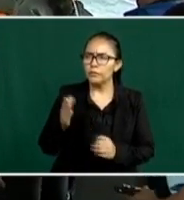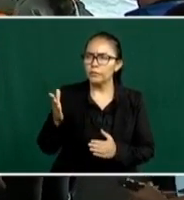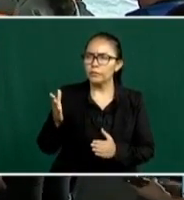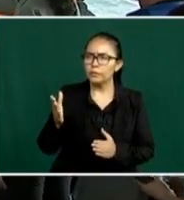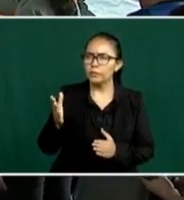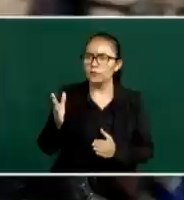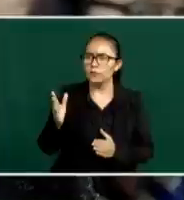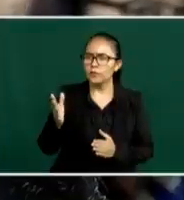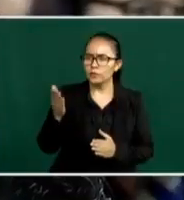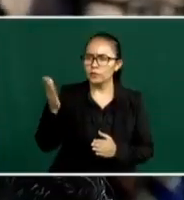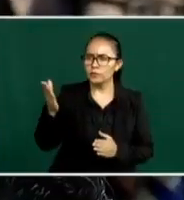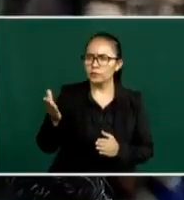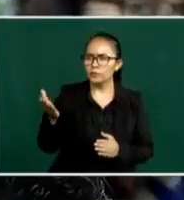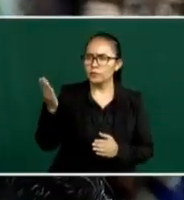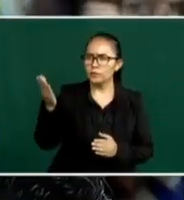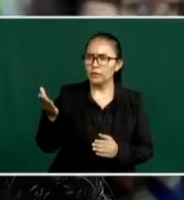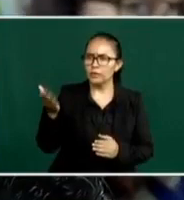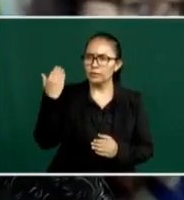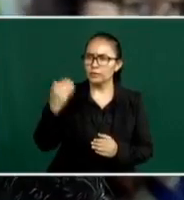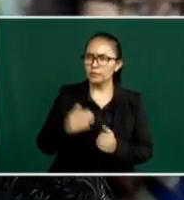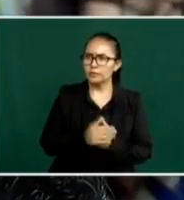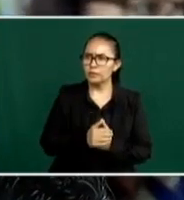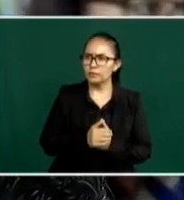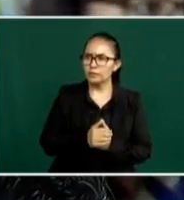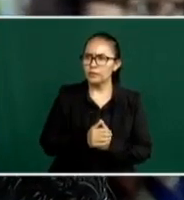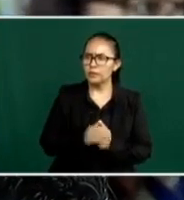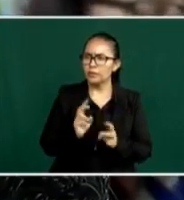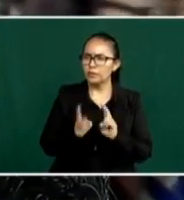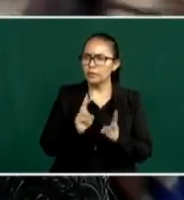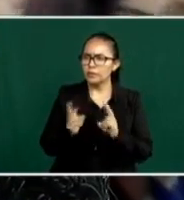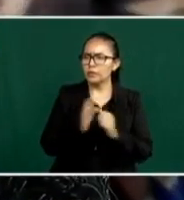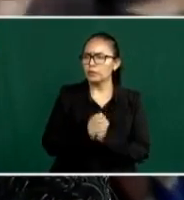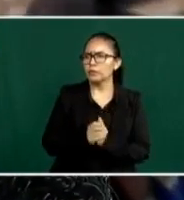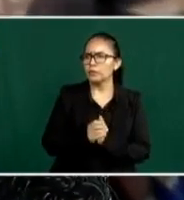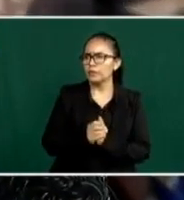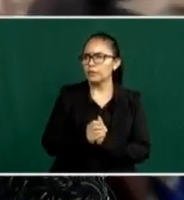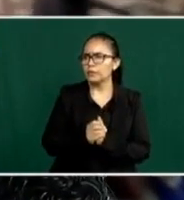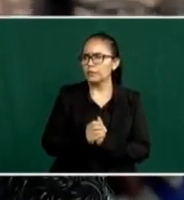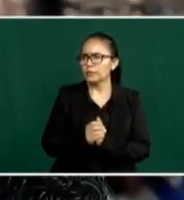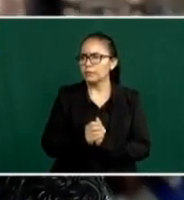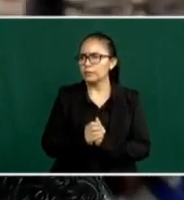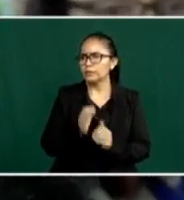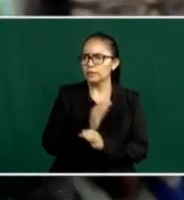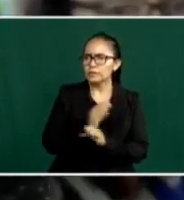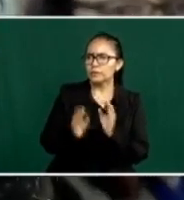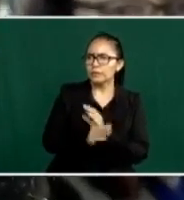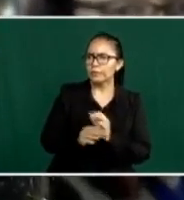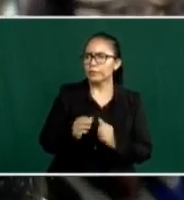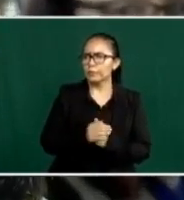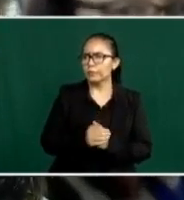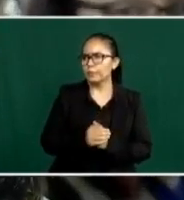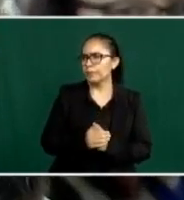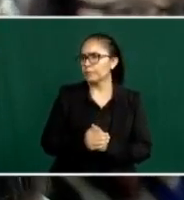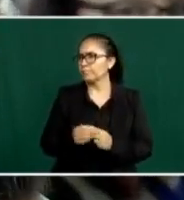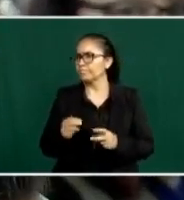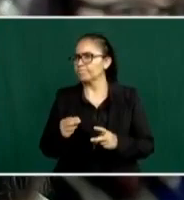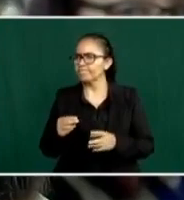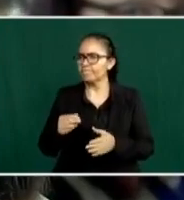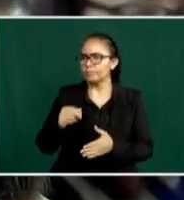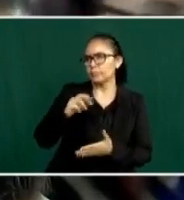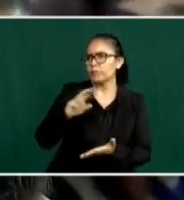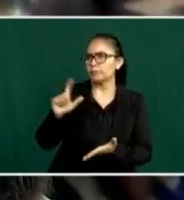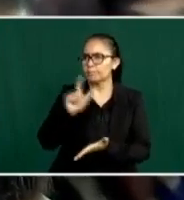Cuando estaba escuchando que estaban hablando de delitos, mencionan solamente lo que tiene que ver con la